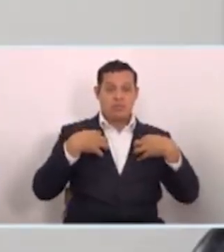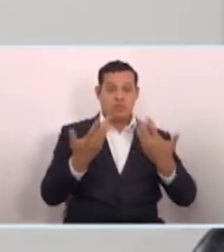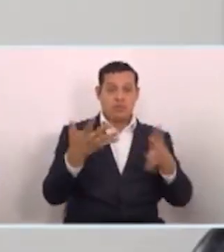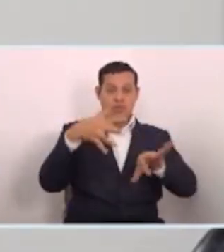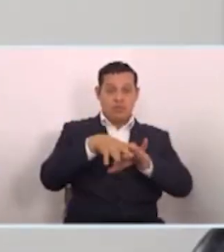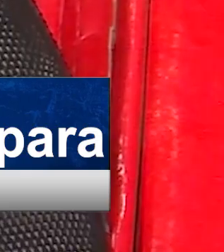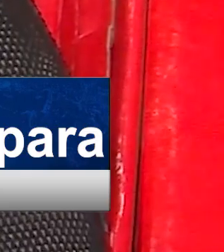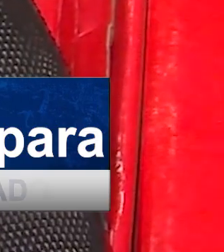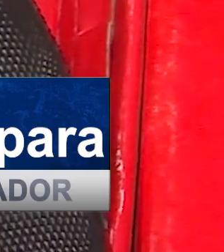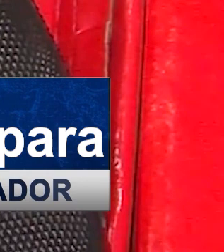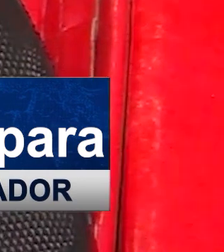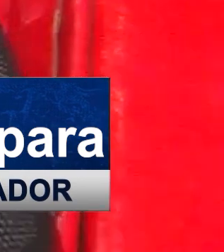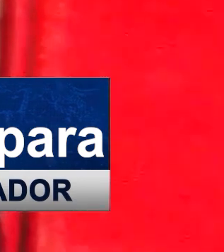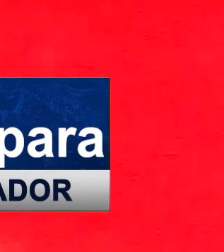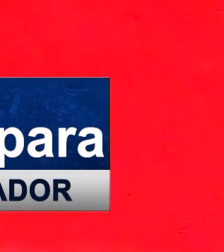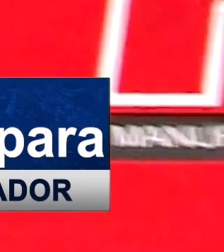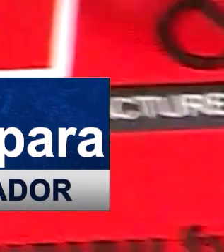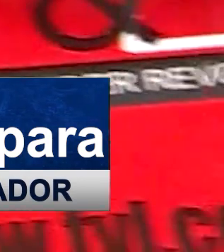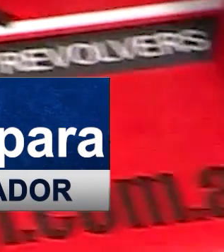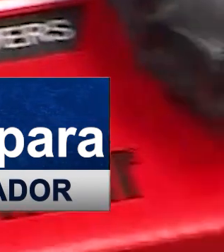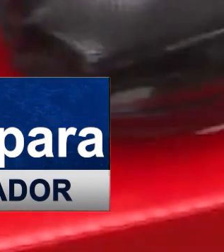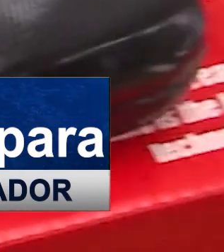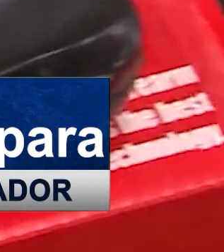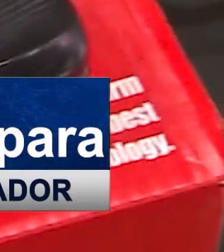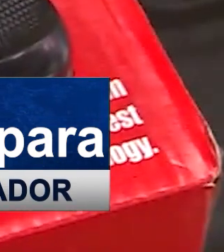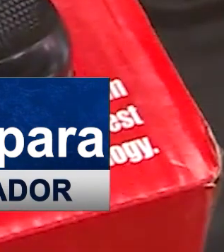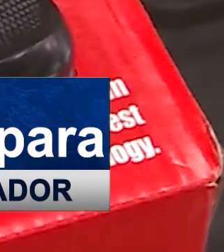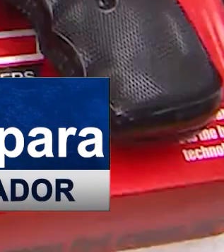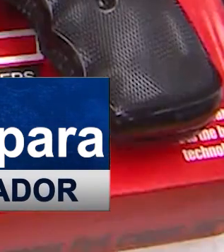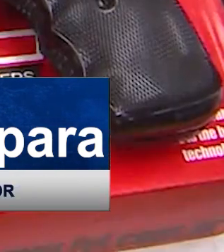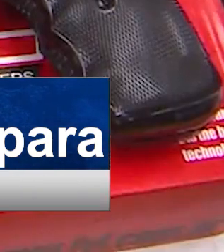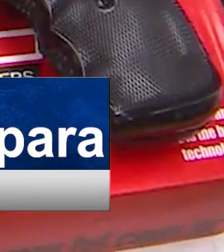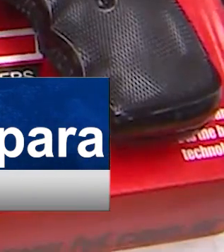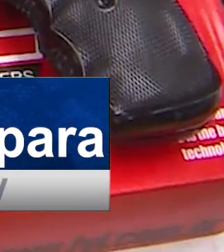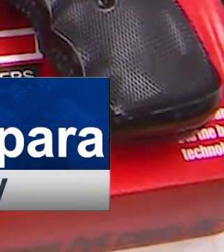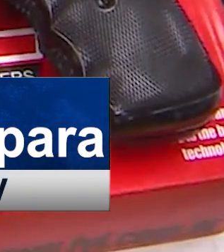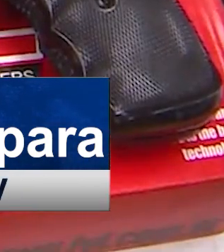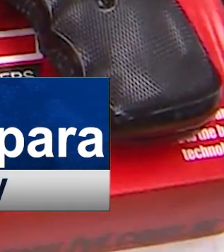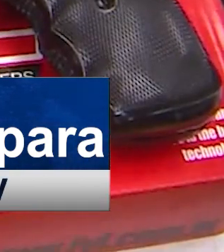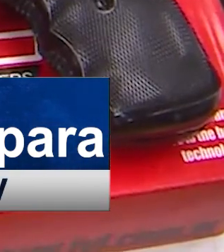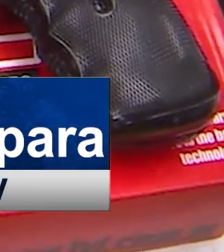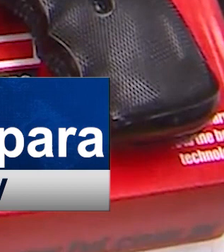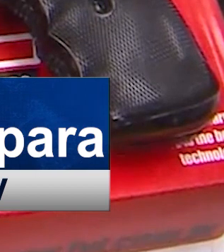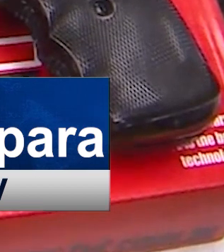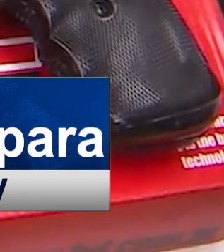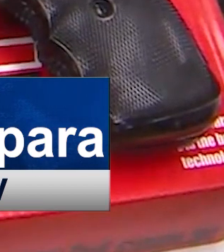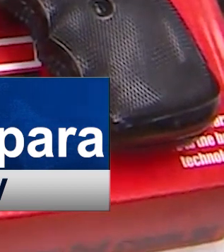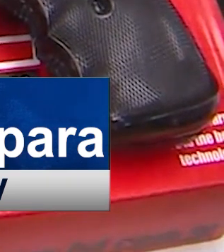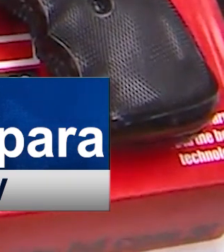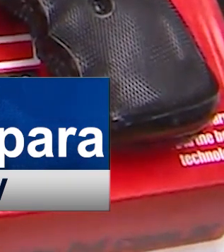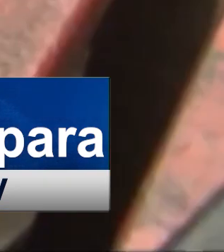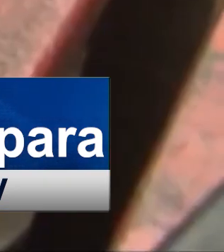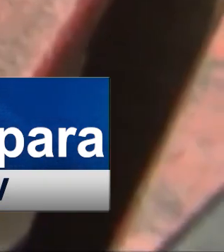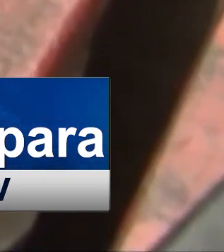Establecer un control real y efectivo de las armas de fuego en el país ya que existen armas no registradas en el